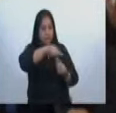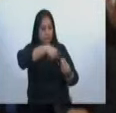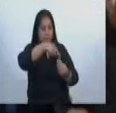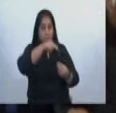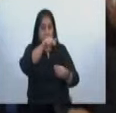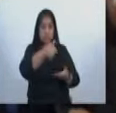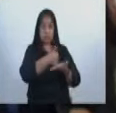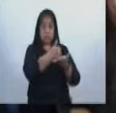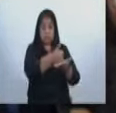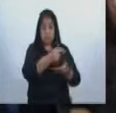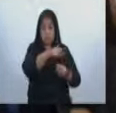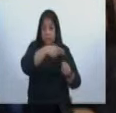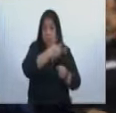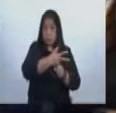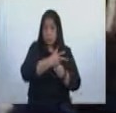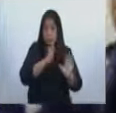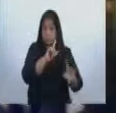guatemaltecas